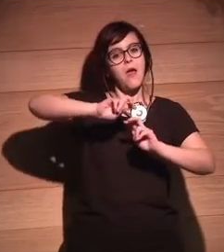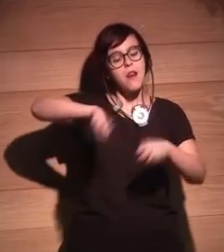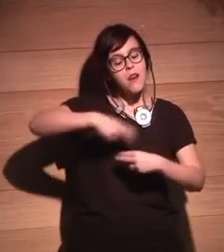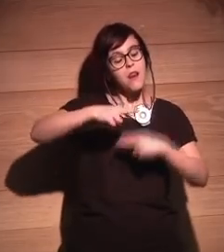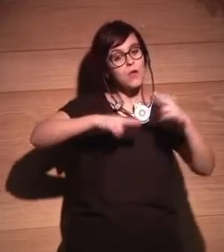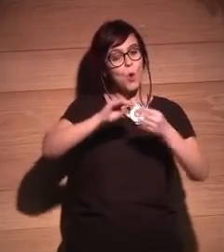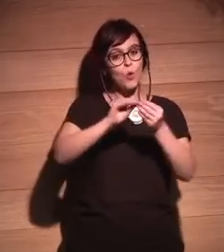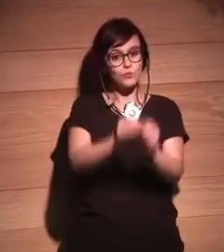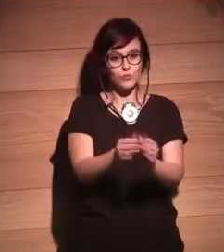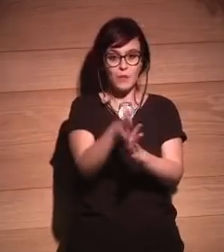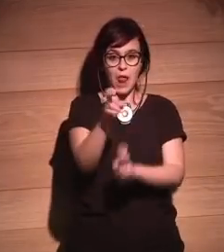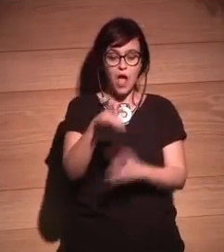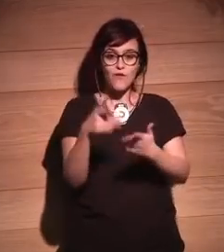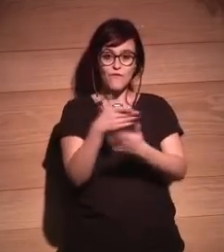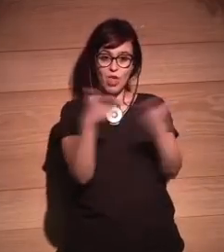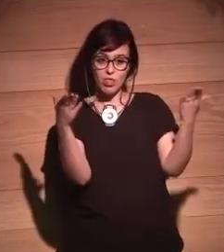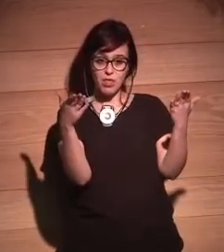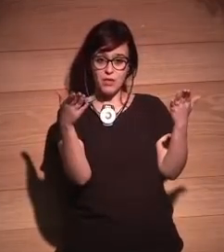confianza.